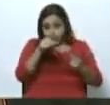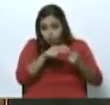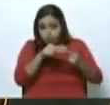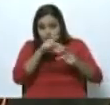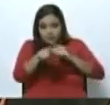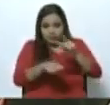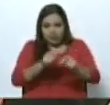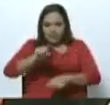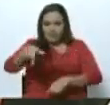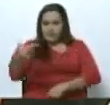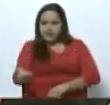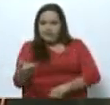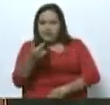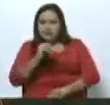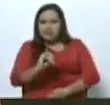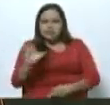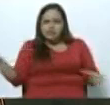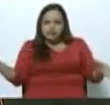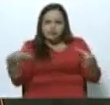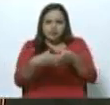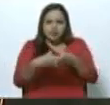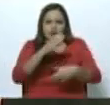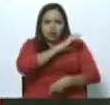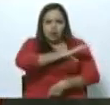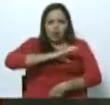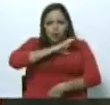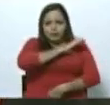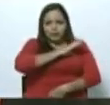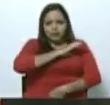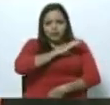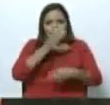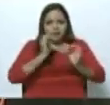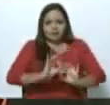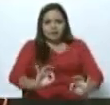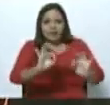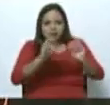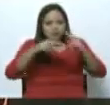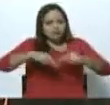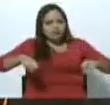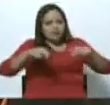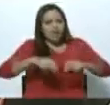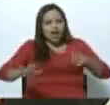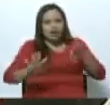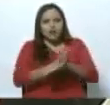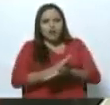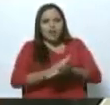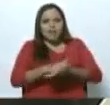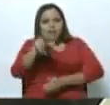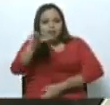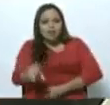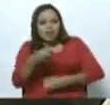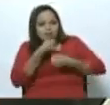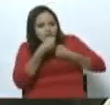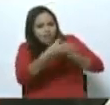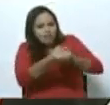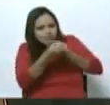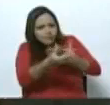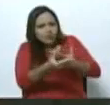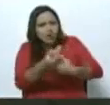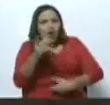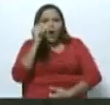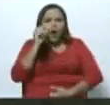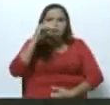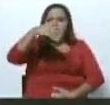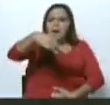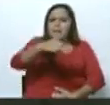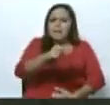tiene prevista la reunión de la Comisión Especial que investiga las confesiones precisamente del que usted mencionaba, Mark Expense,